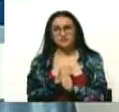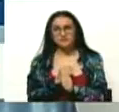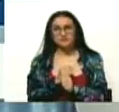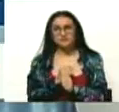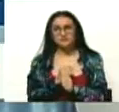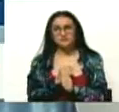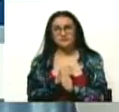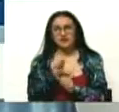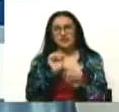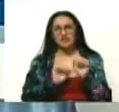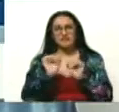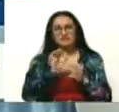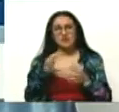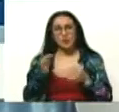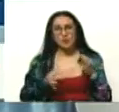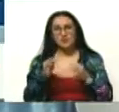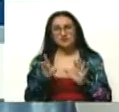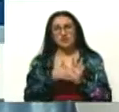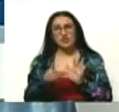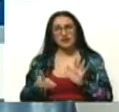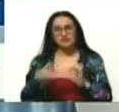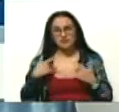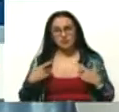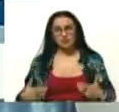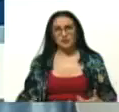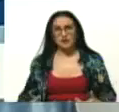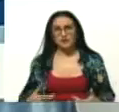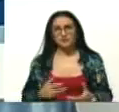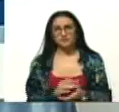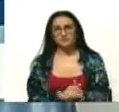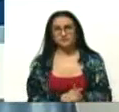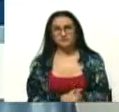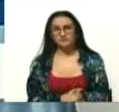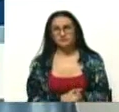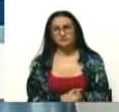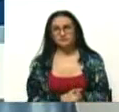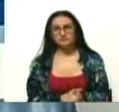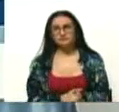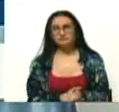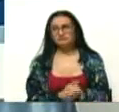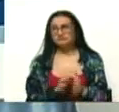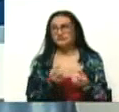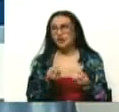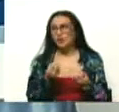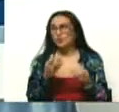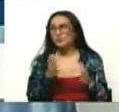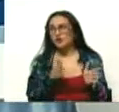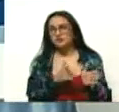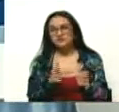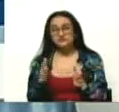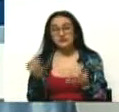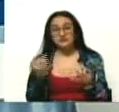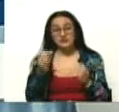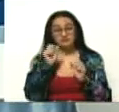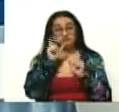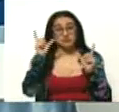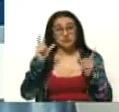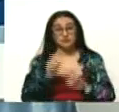por la defensa de la justicia y los derechos humanos. Y las cifras realmente son